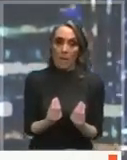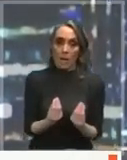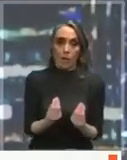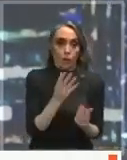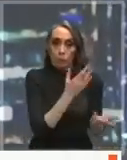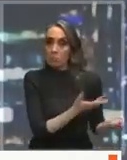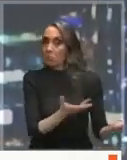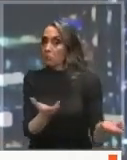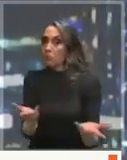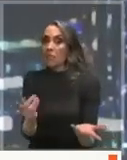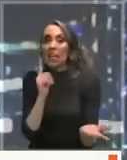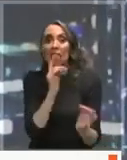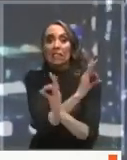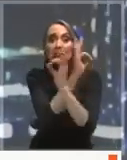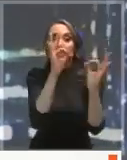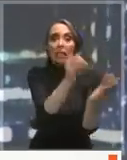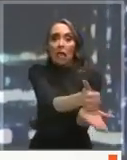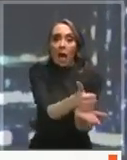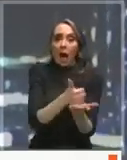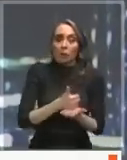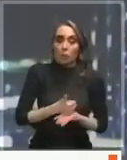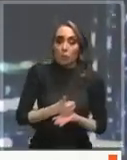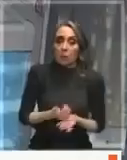encuentra a nadie que lo ayude.